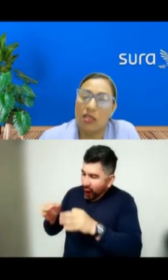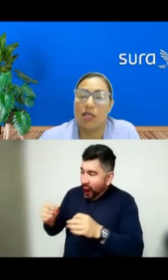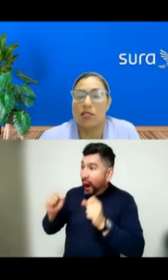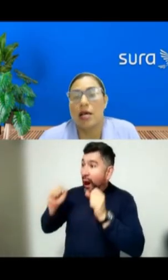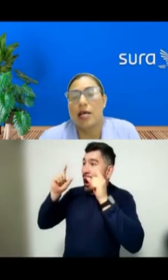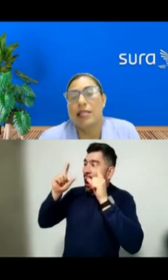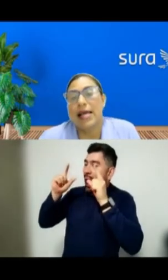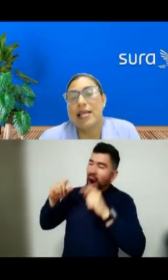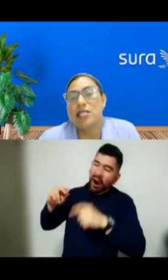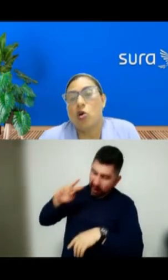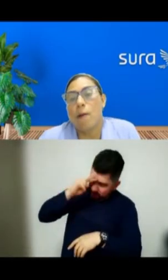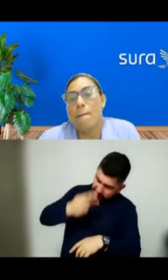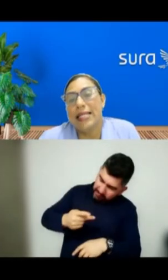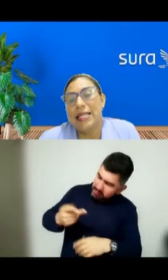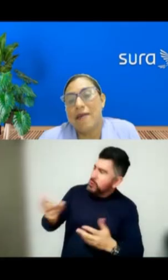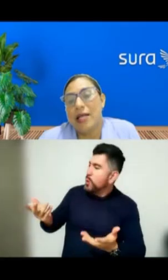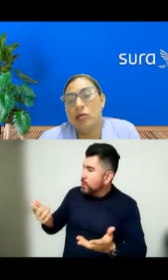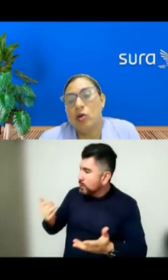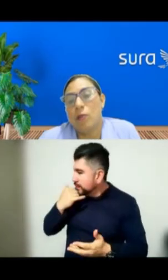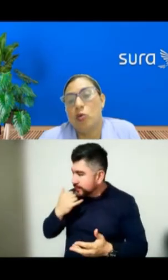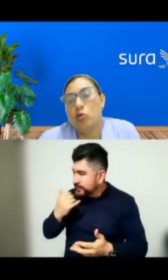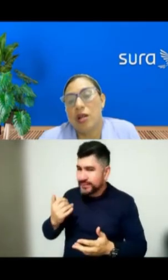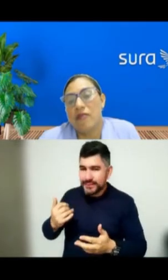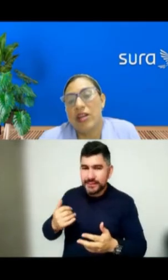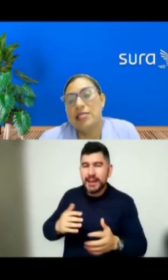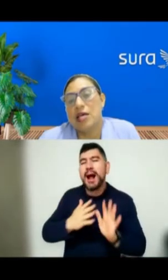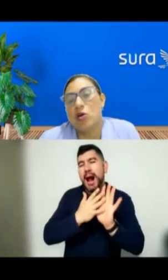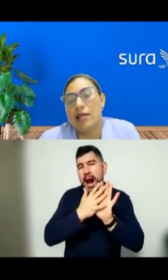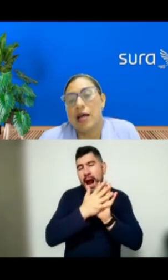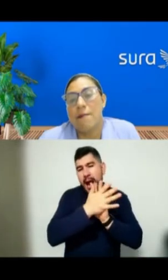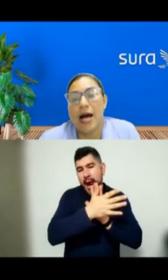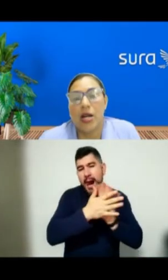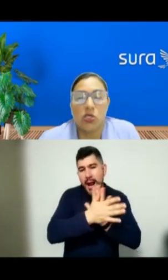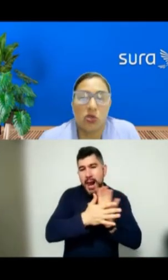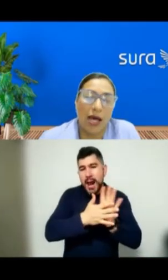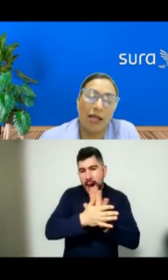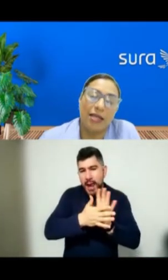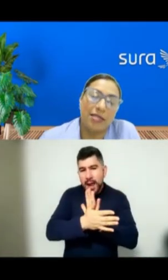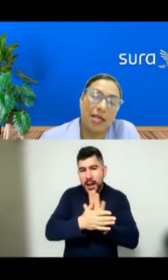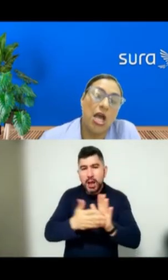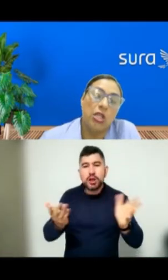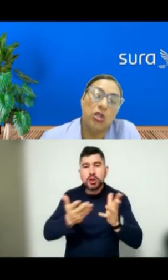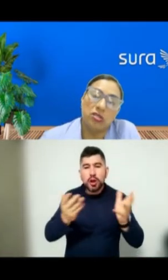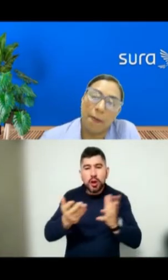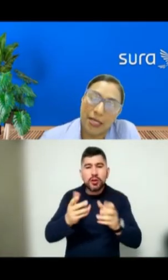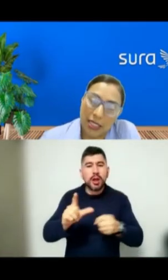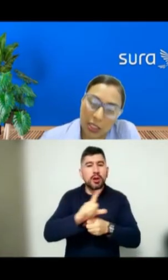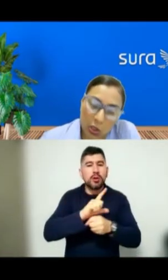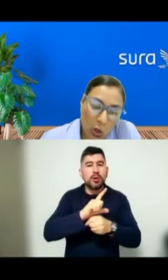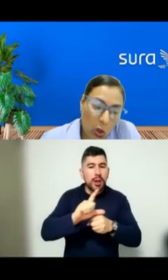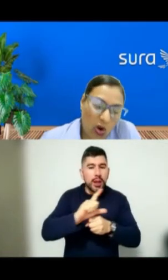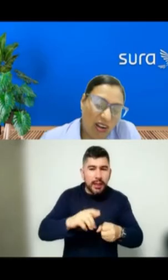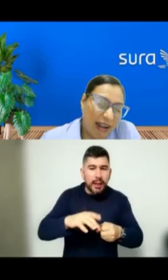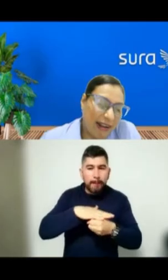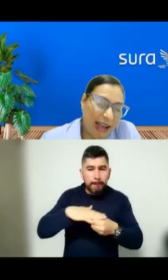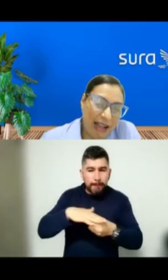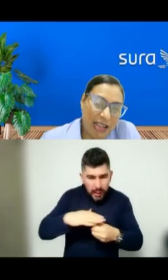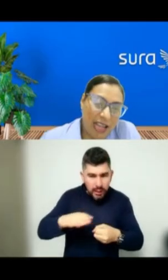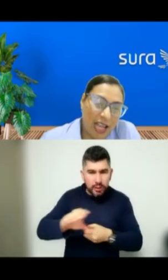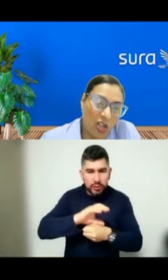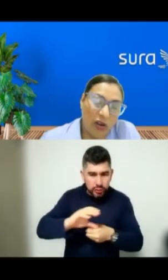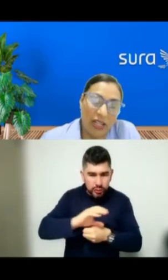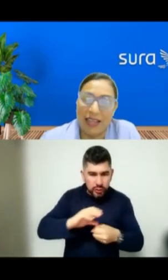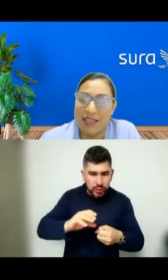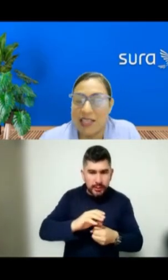están inconscientes, de la dirección completa del evento, punto de referencia, localidad, barrio, ciudad. Es decir, no se presentó en